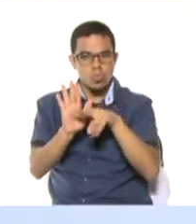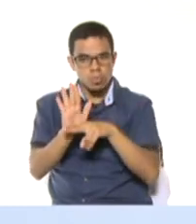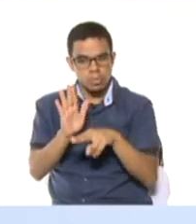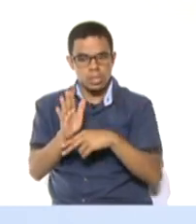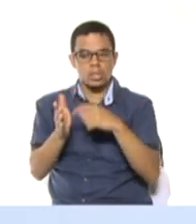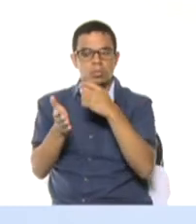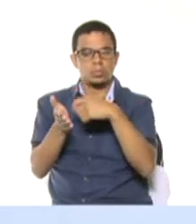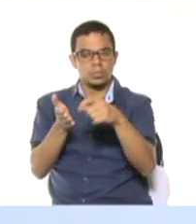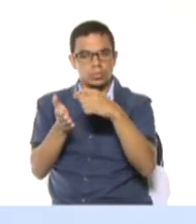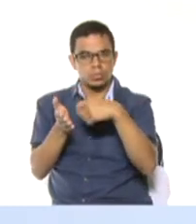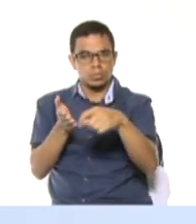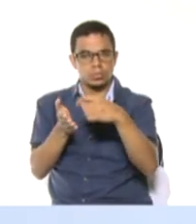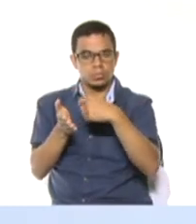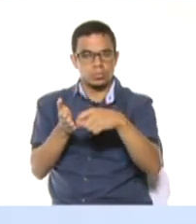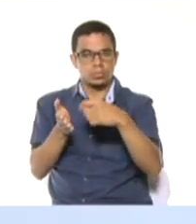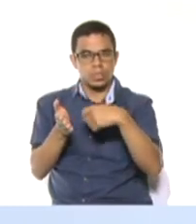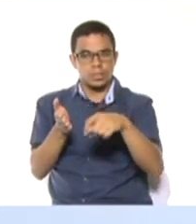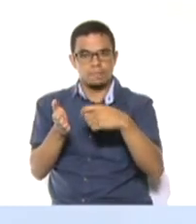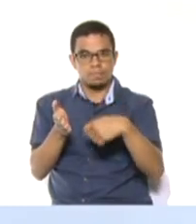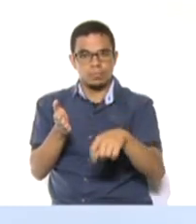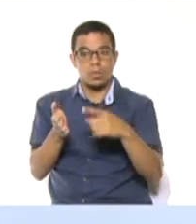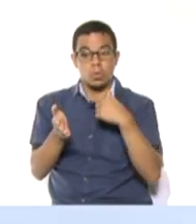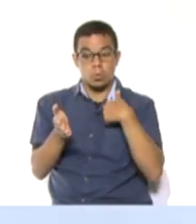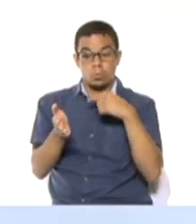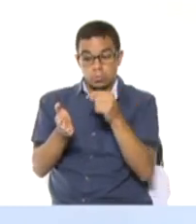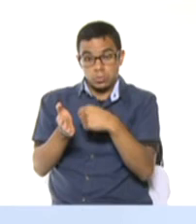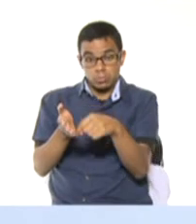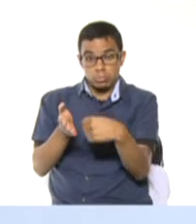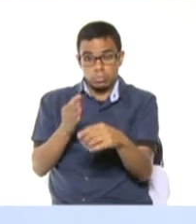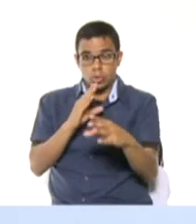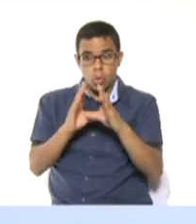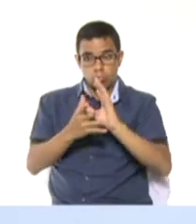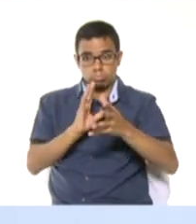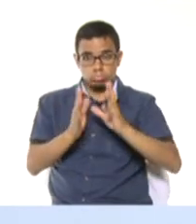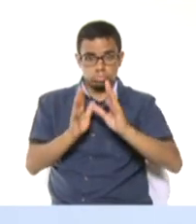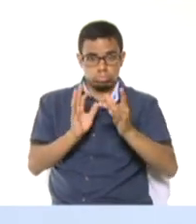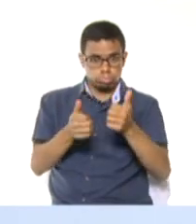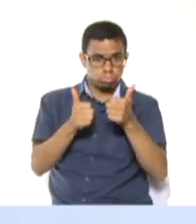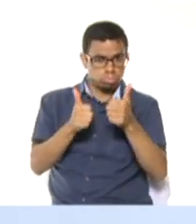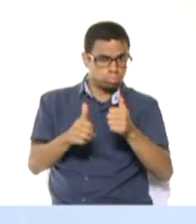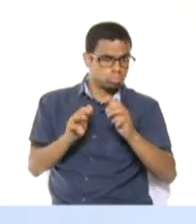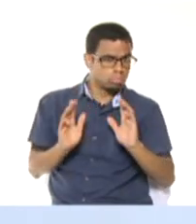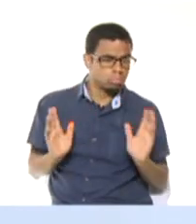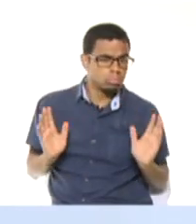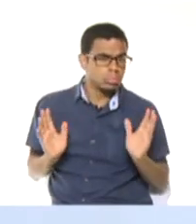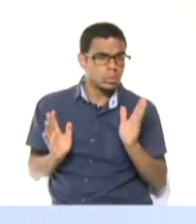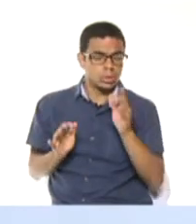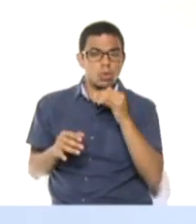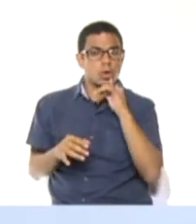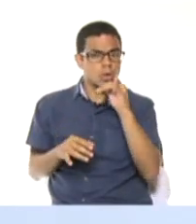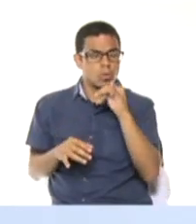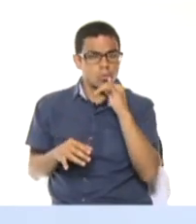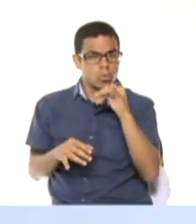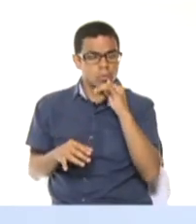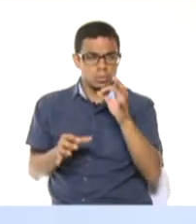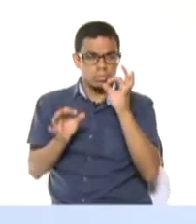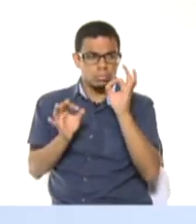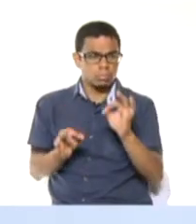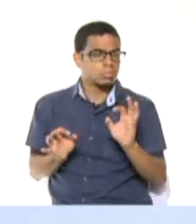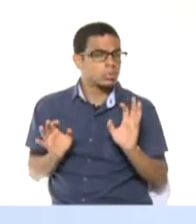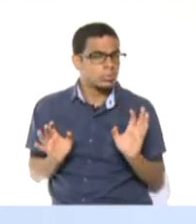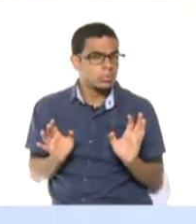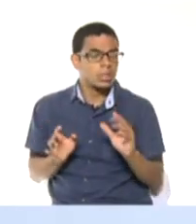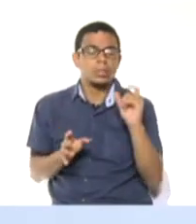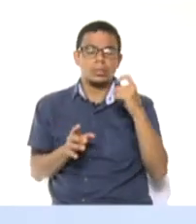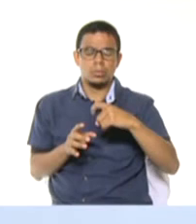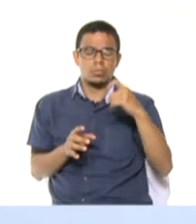porque como escribiendo nos podemos comunicar, como escribiendo podemos entonces dar una información determinada,